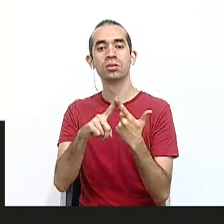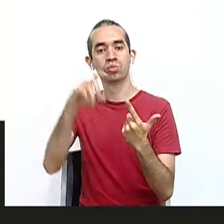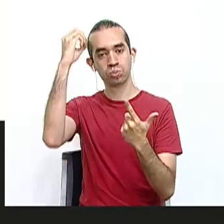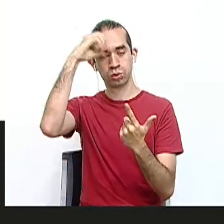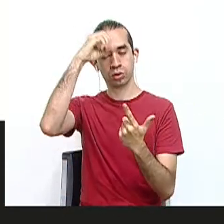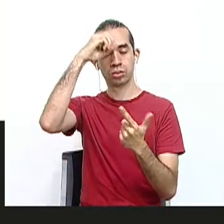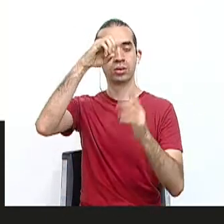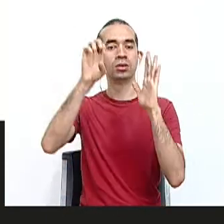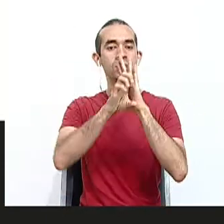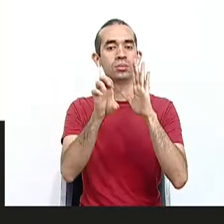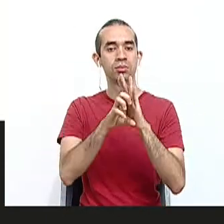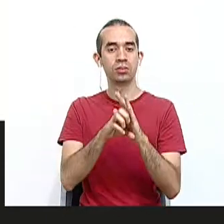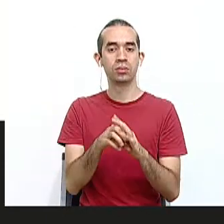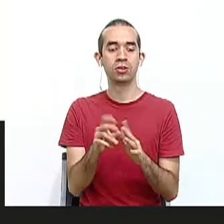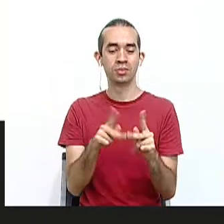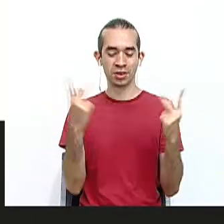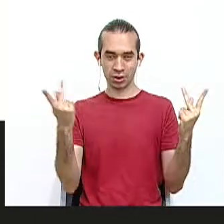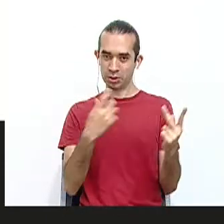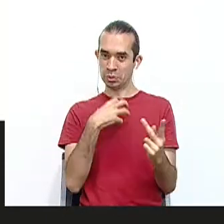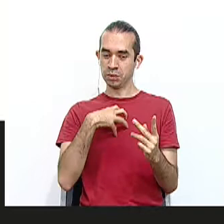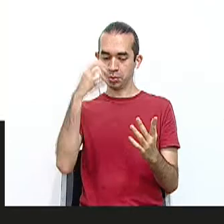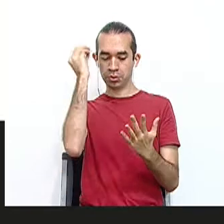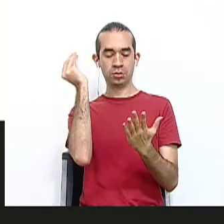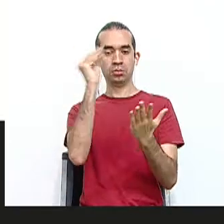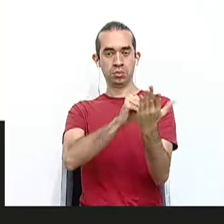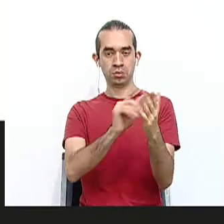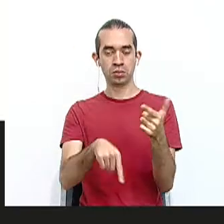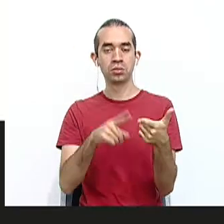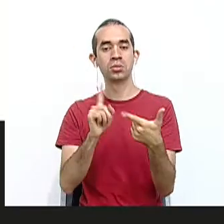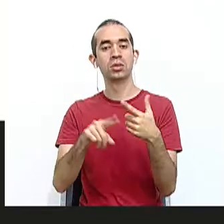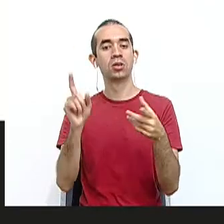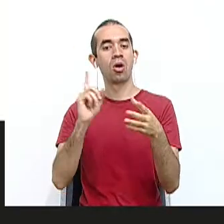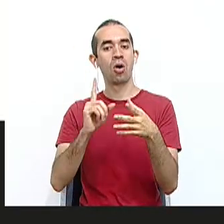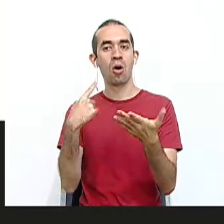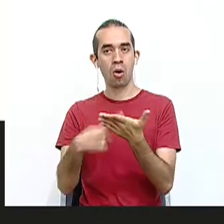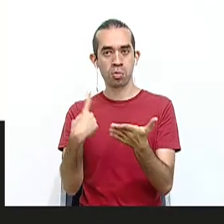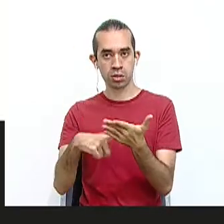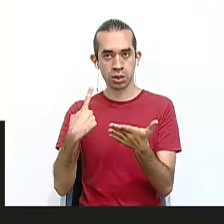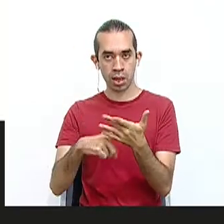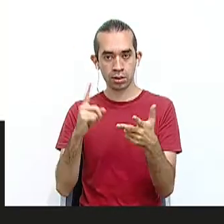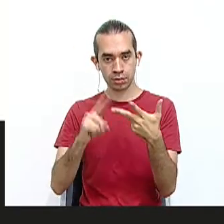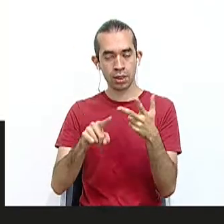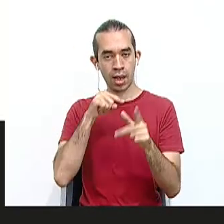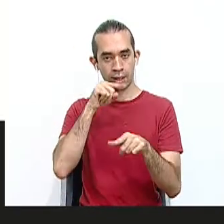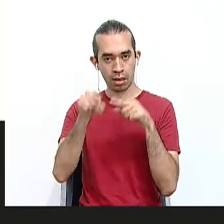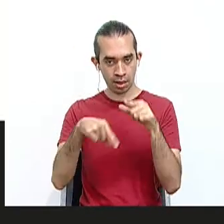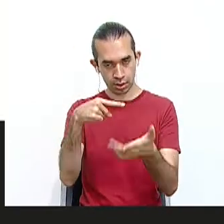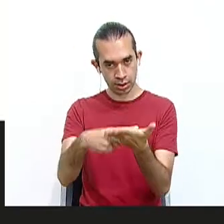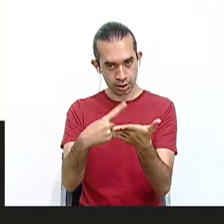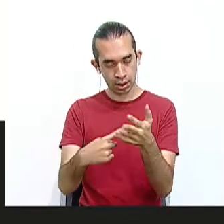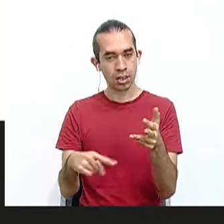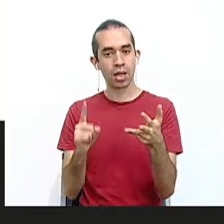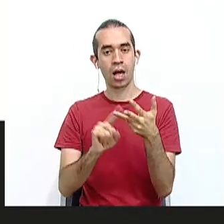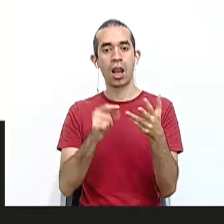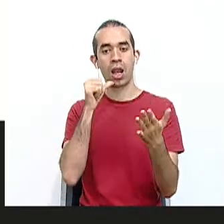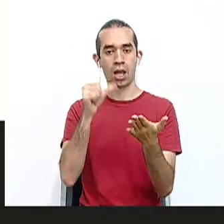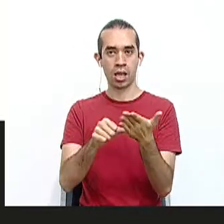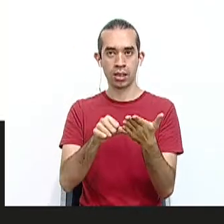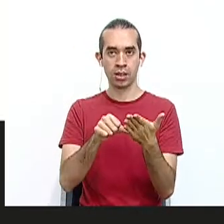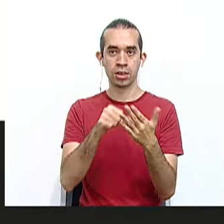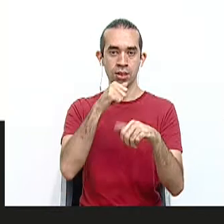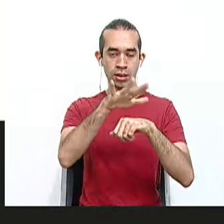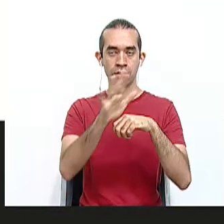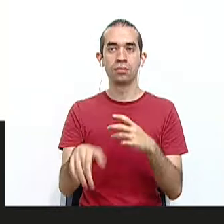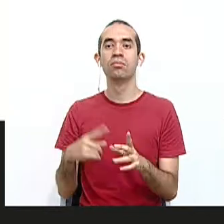por ejemplo, la editorial, el comentario, la crítica y la carta, la entrevista y el reportaje, que son parte de los